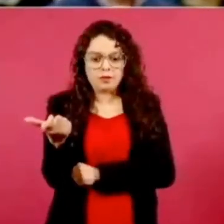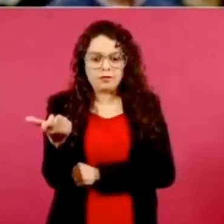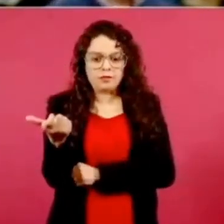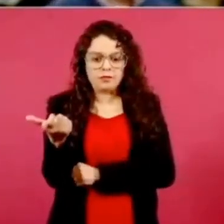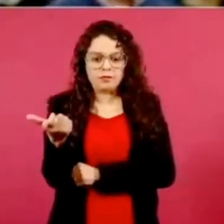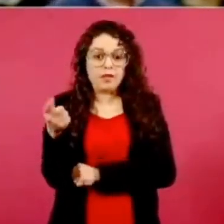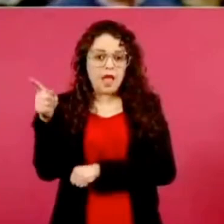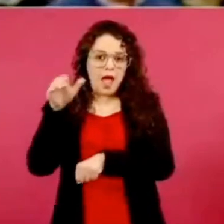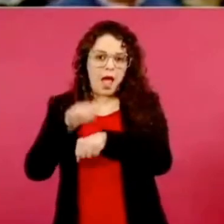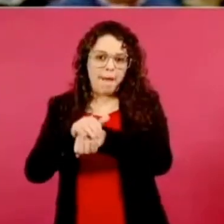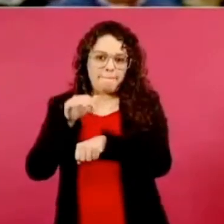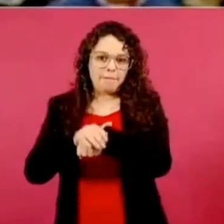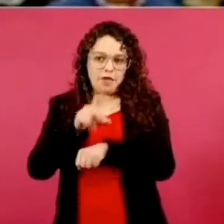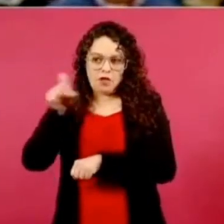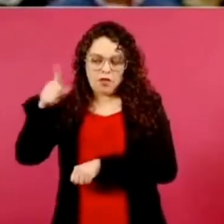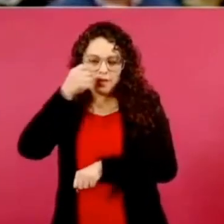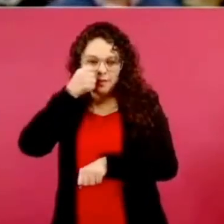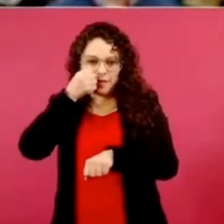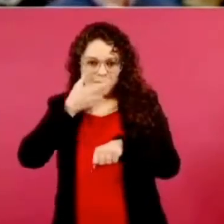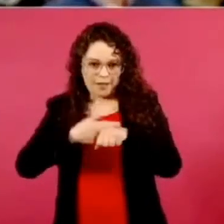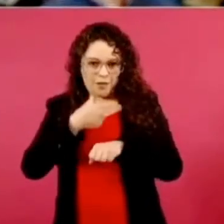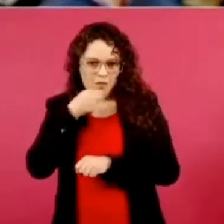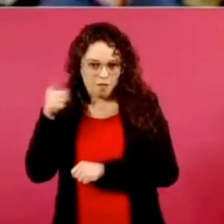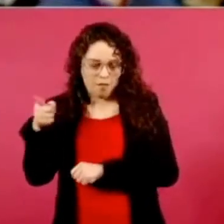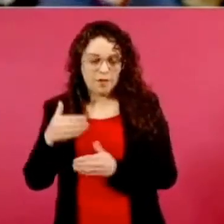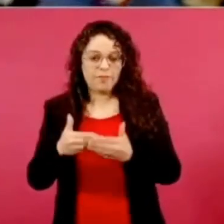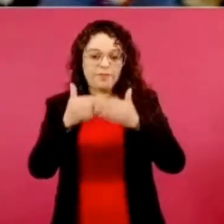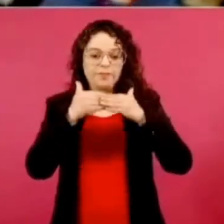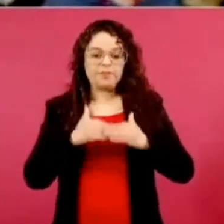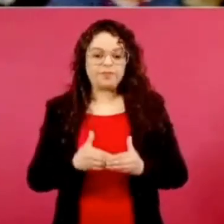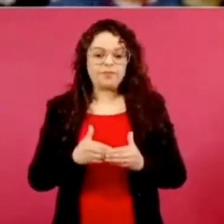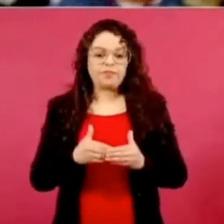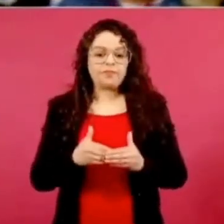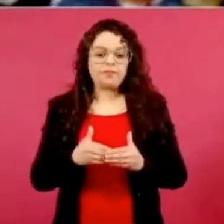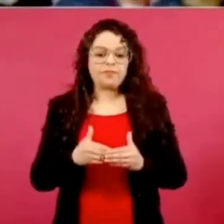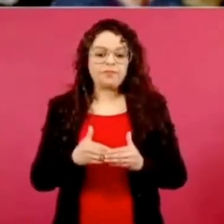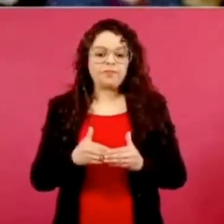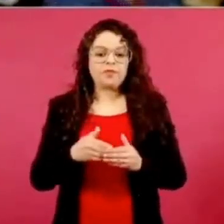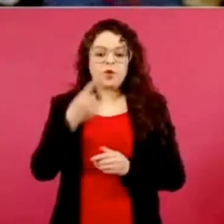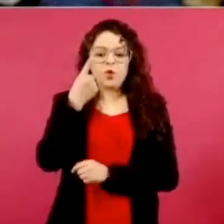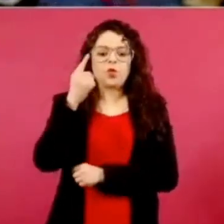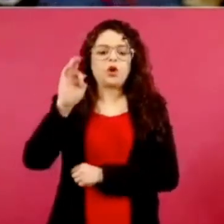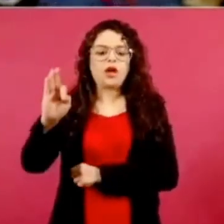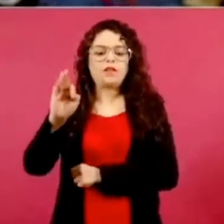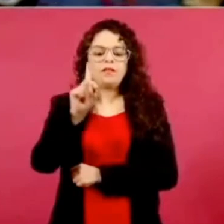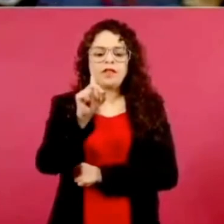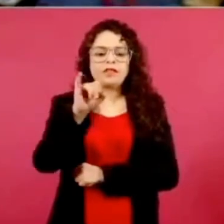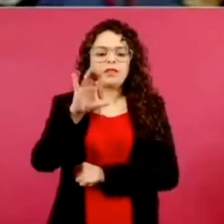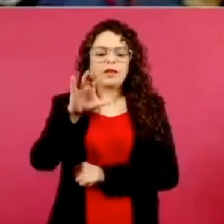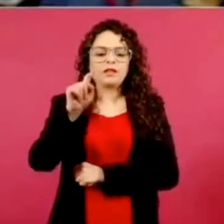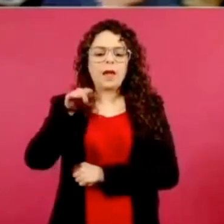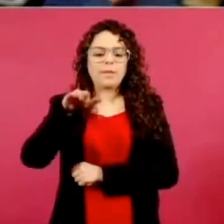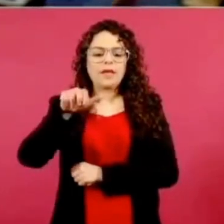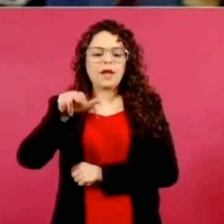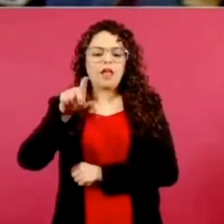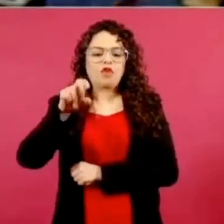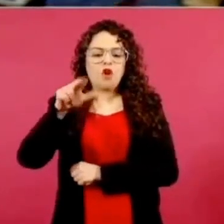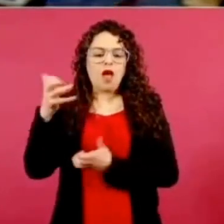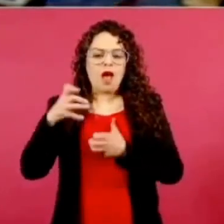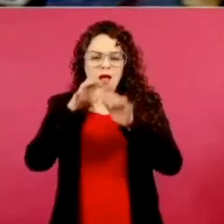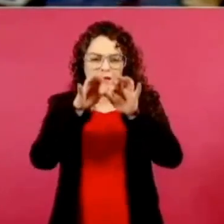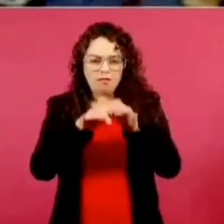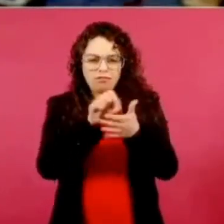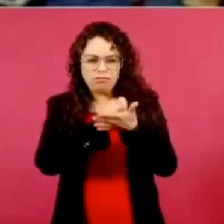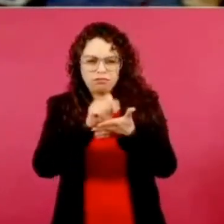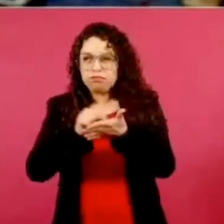secretario general de Acuerdos. Tenemos a la dictaminadora 1F con un sueldo de